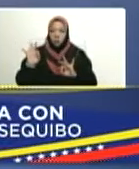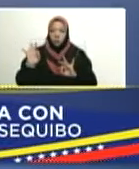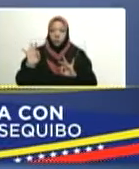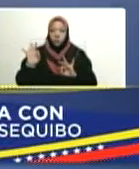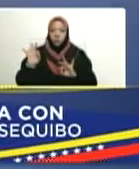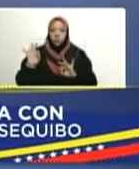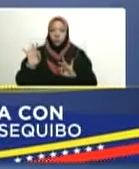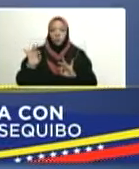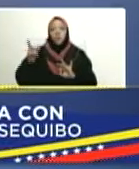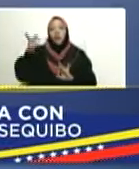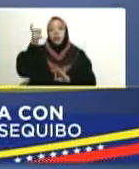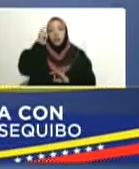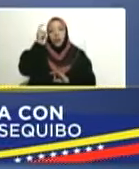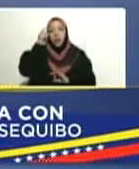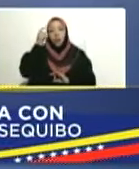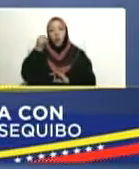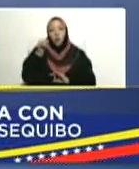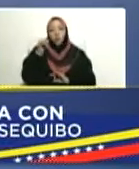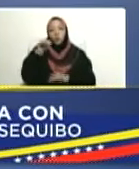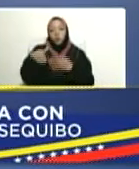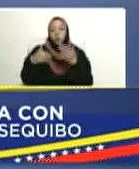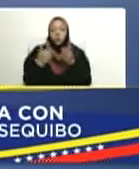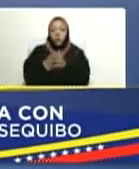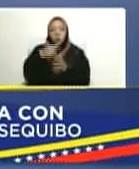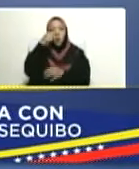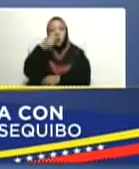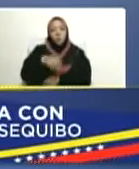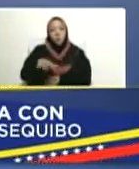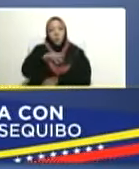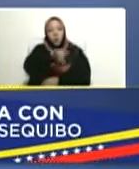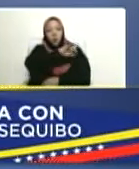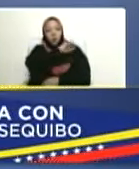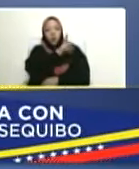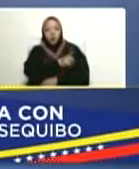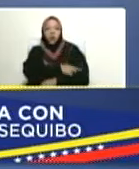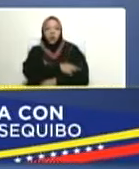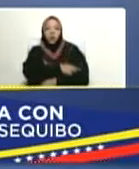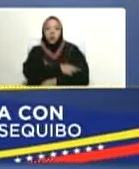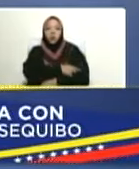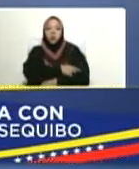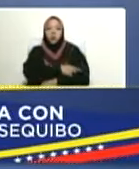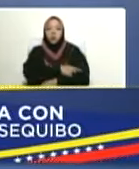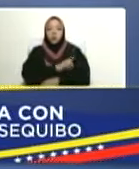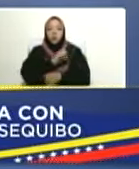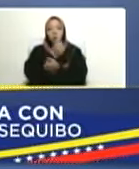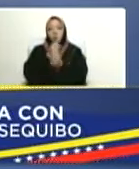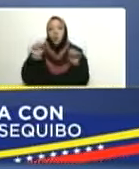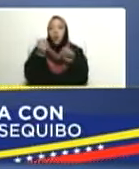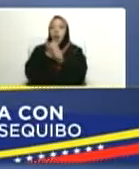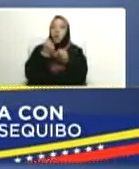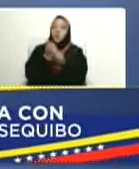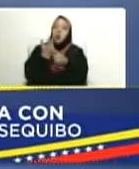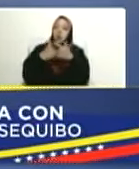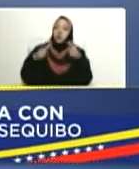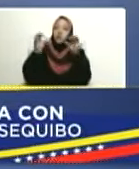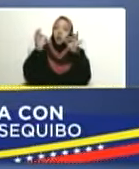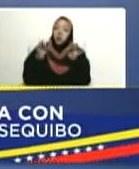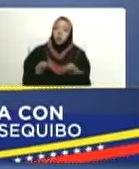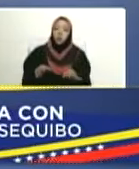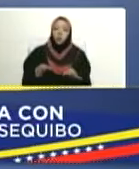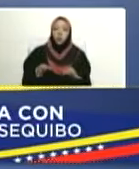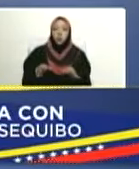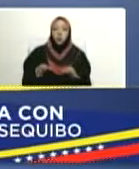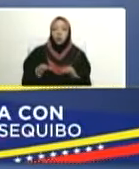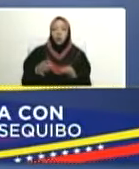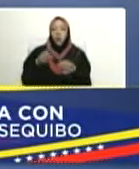Y ese día, convocados por el Poder Legislativo, ejerceremos nuestra soberanía absoluta